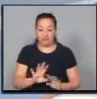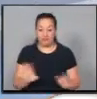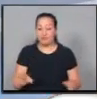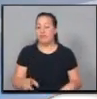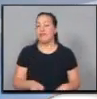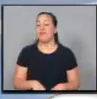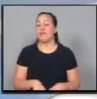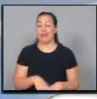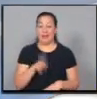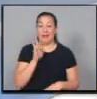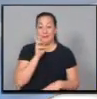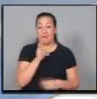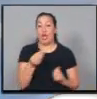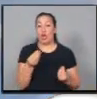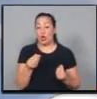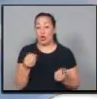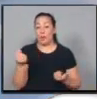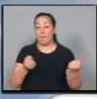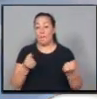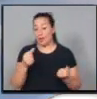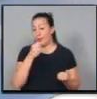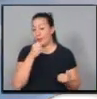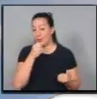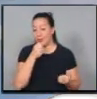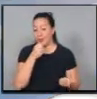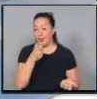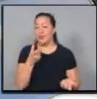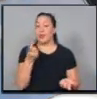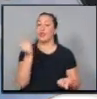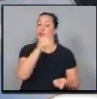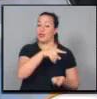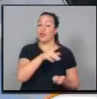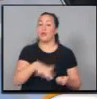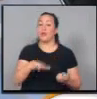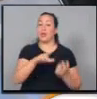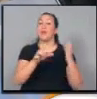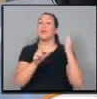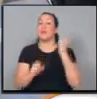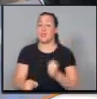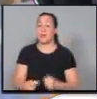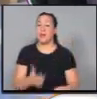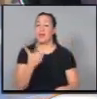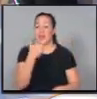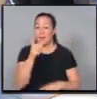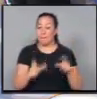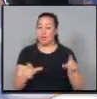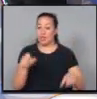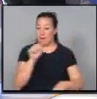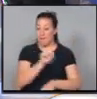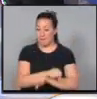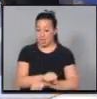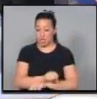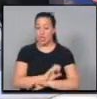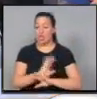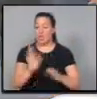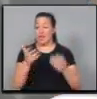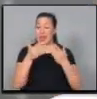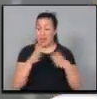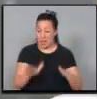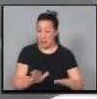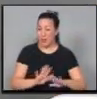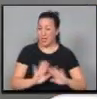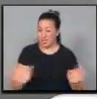lo que genera manejar alcoholizado. Y nos vamos al caso de Vicente López. 3 personas detenidas, después liberadas,